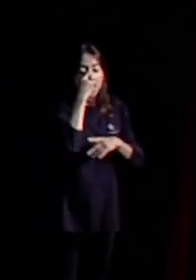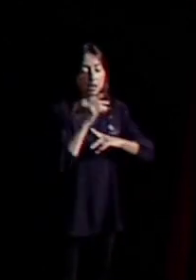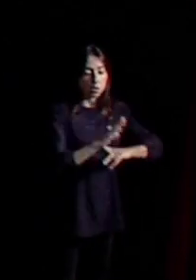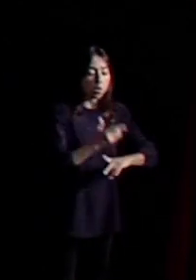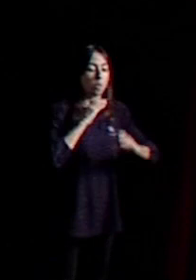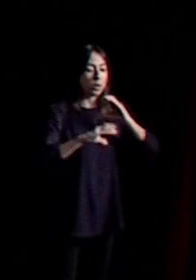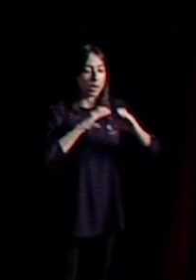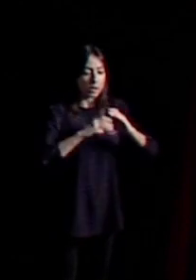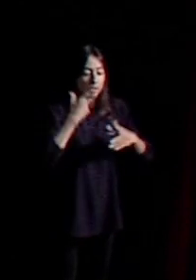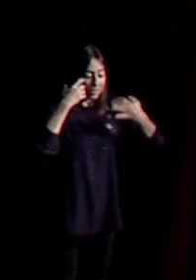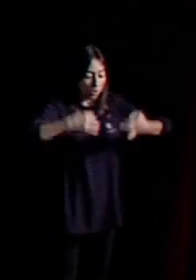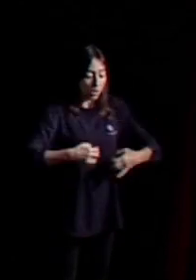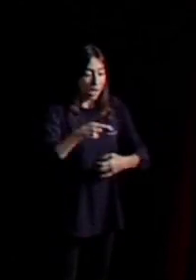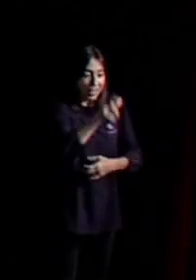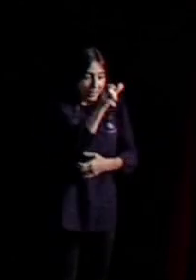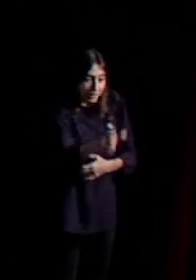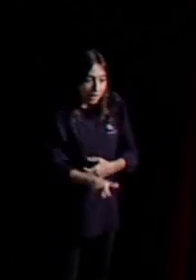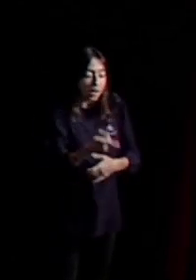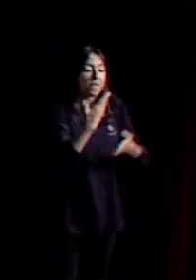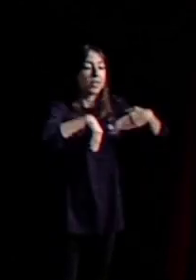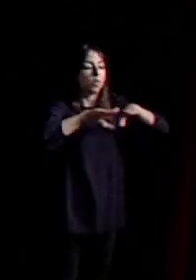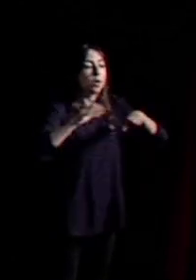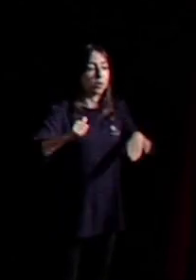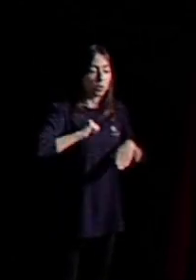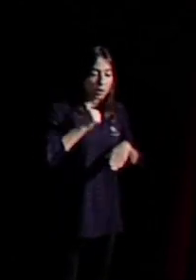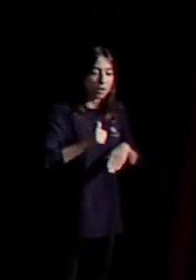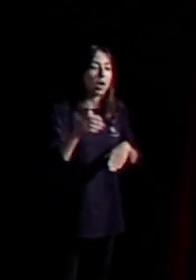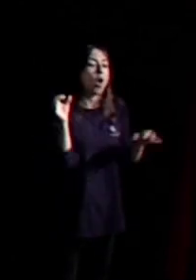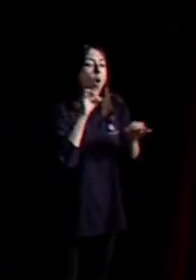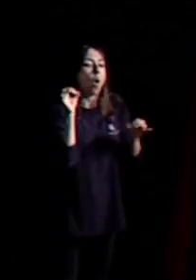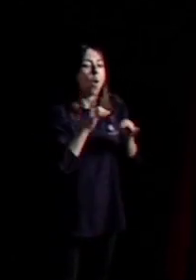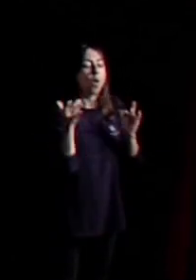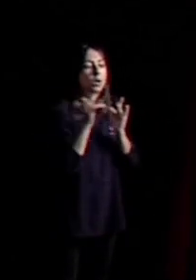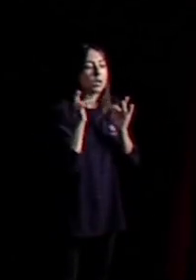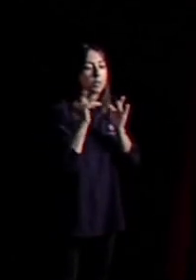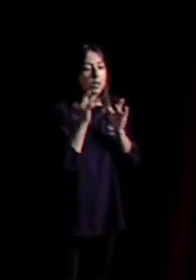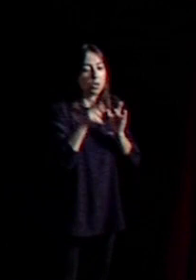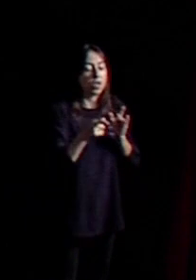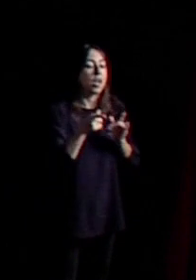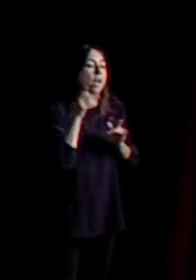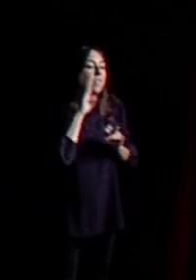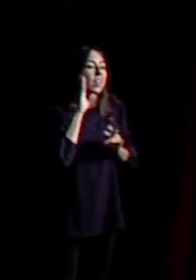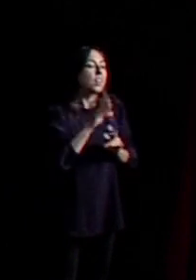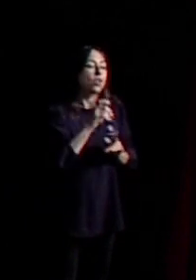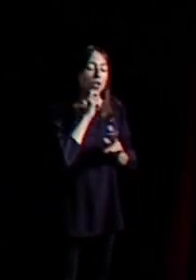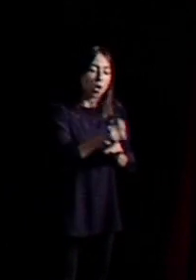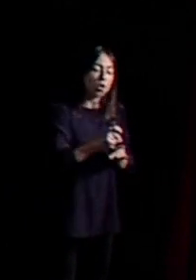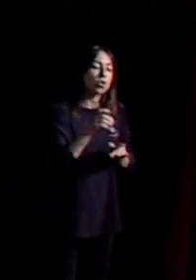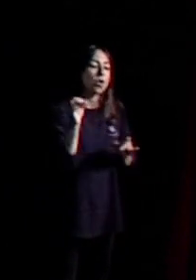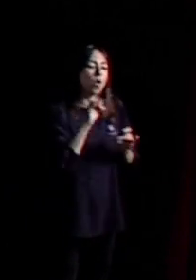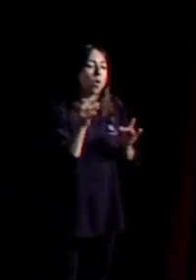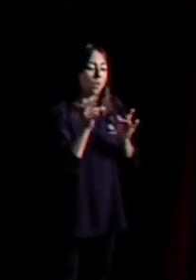en TIC, igualdad de oportunidades, gestión de seguridad o tratamiento de delitos de odio y tratamiento